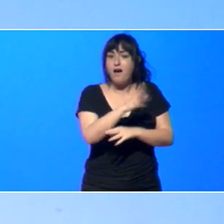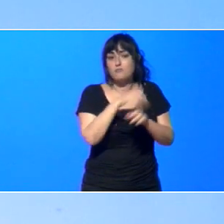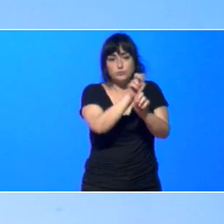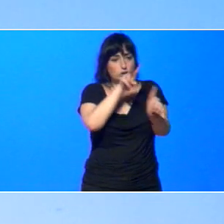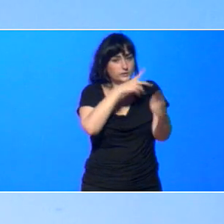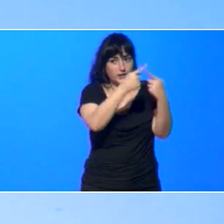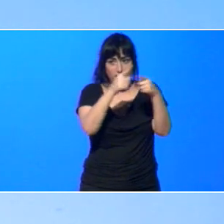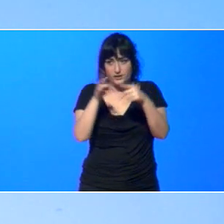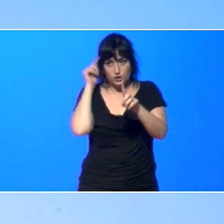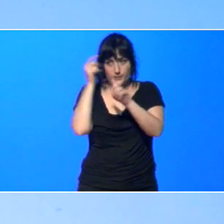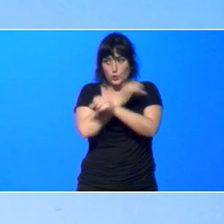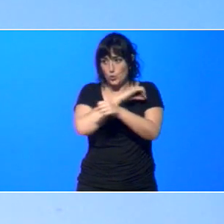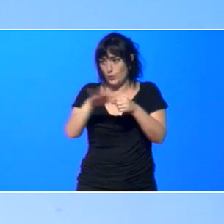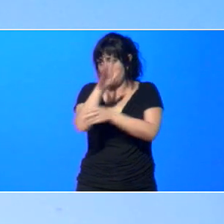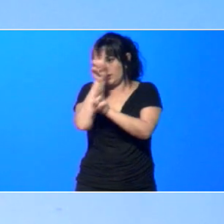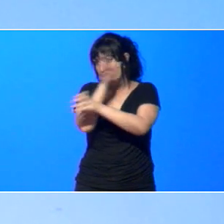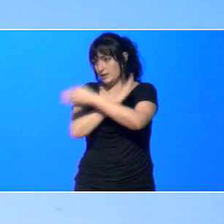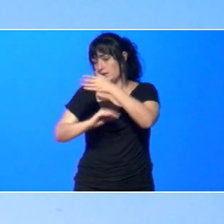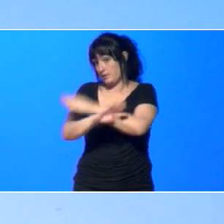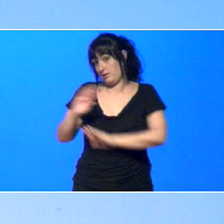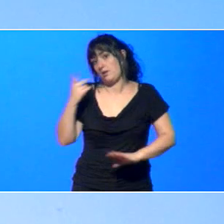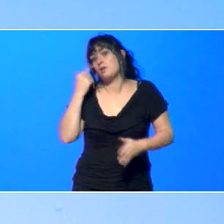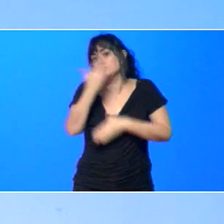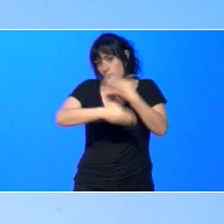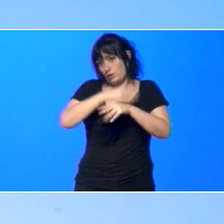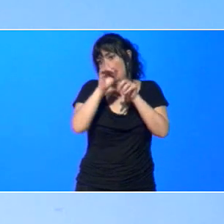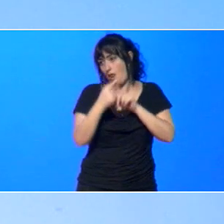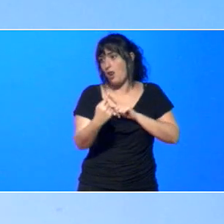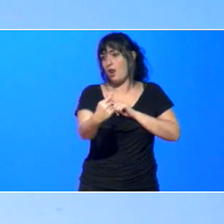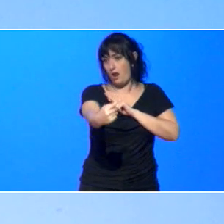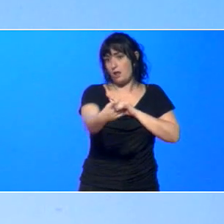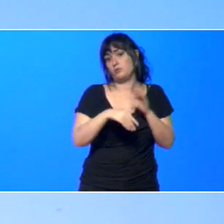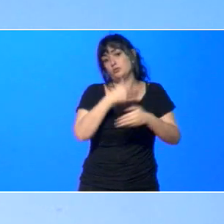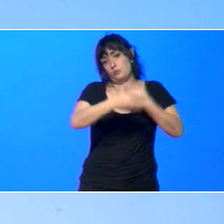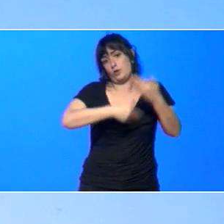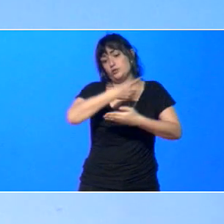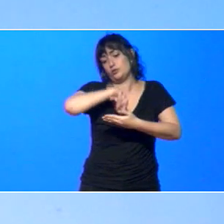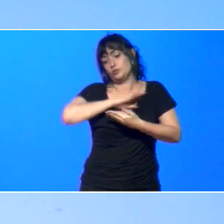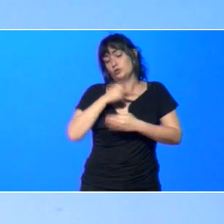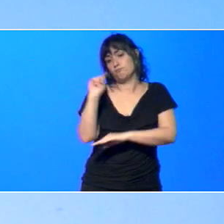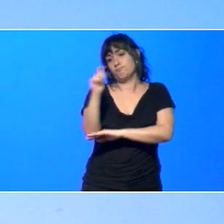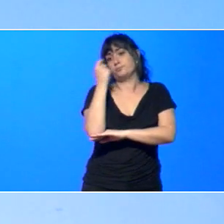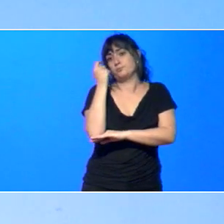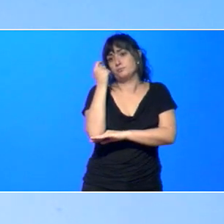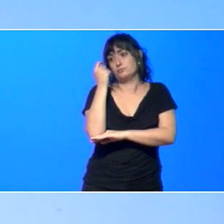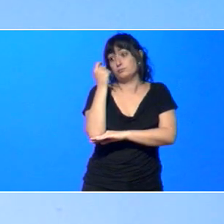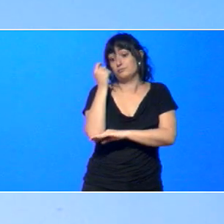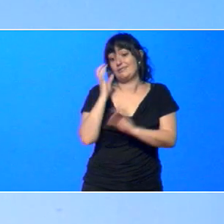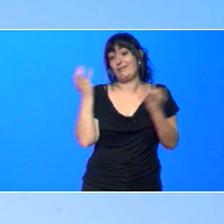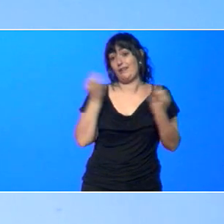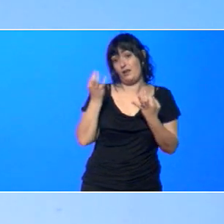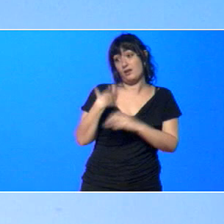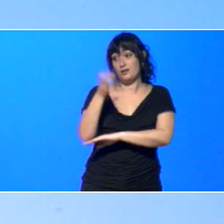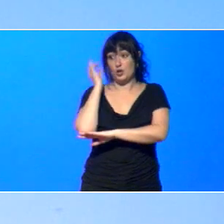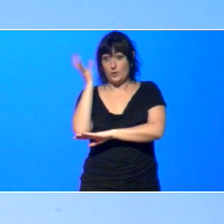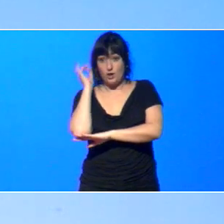abordar la discapacidad esto es un proceso a largo plazo pero es el proceso con el que vamos a conseguir no que la convención y que los